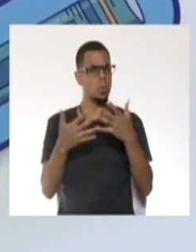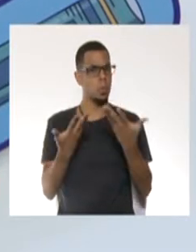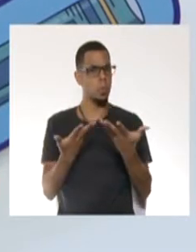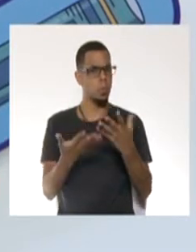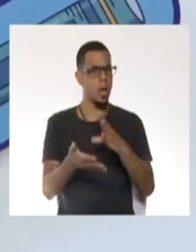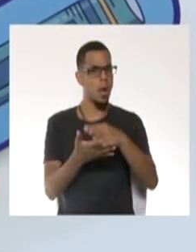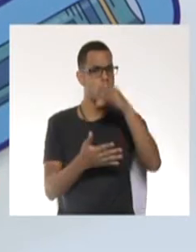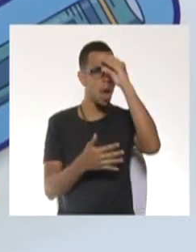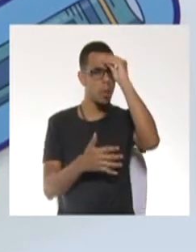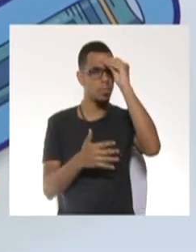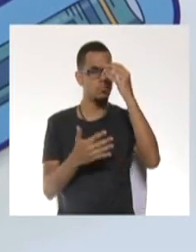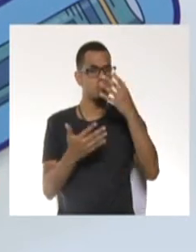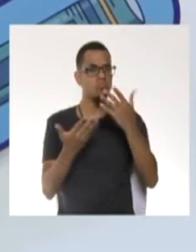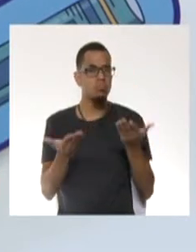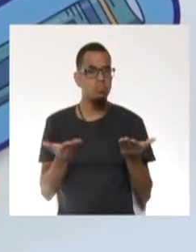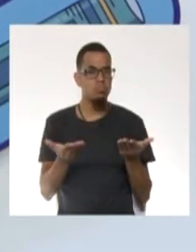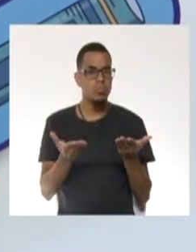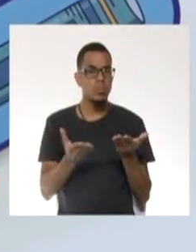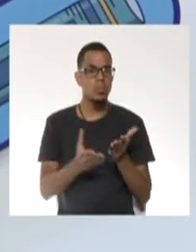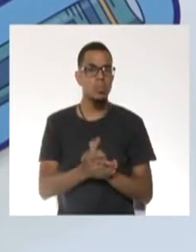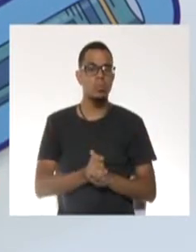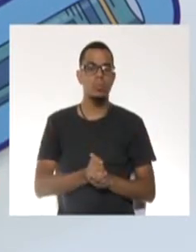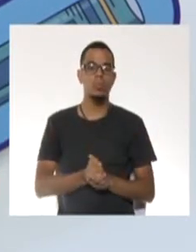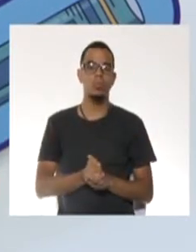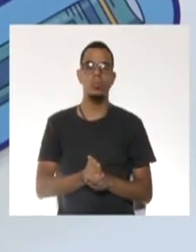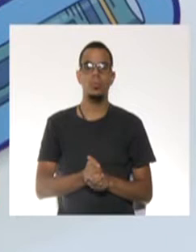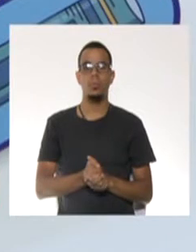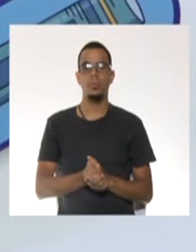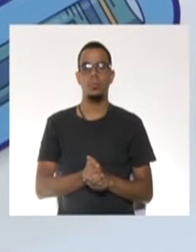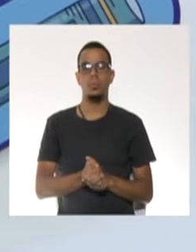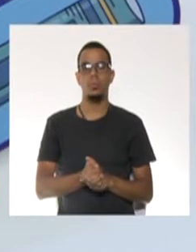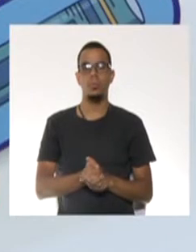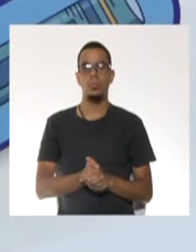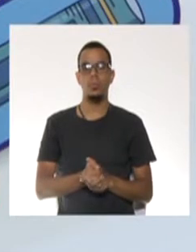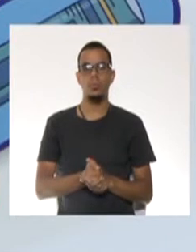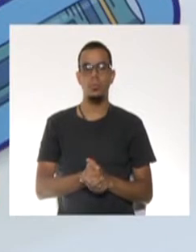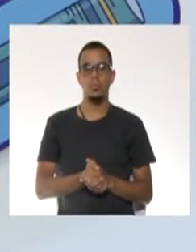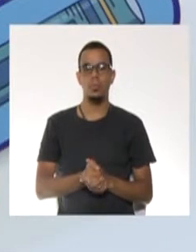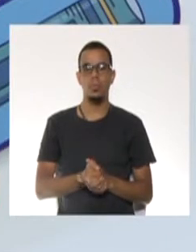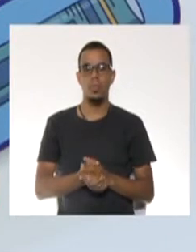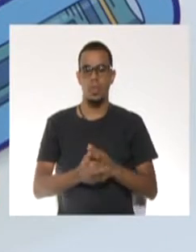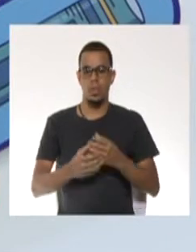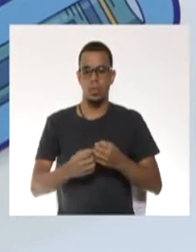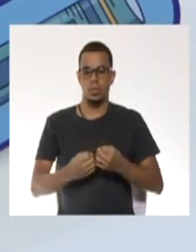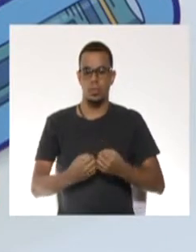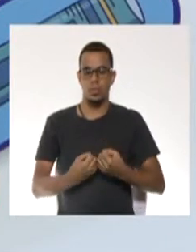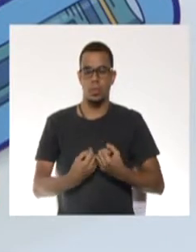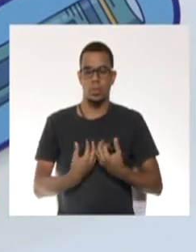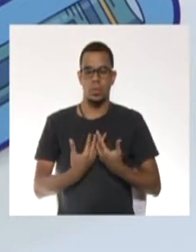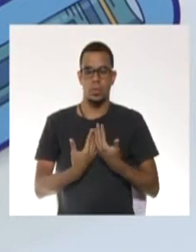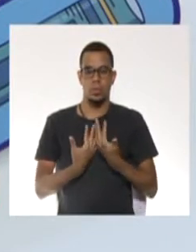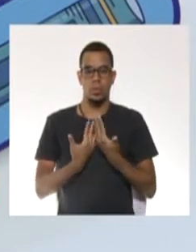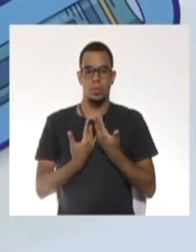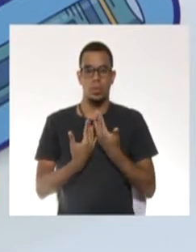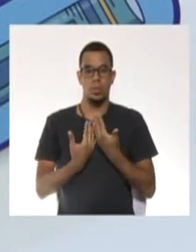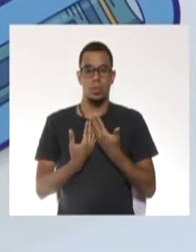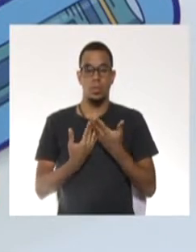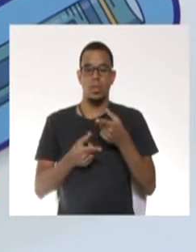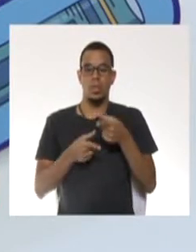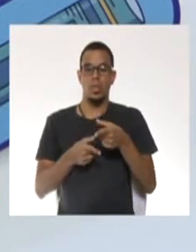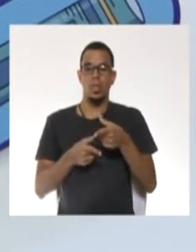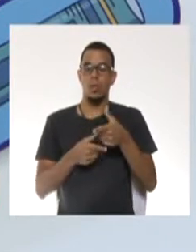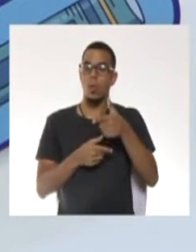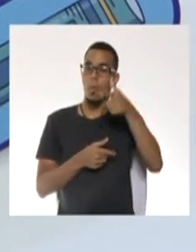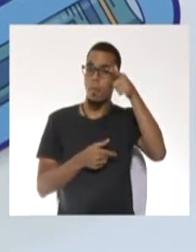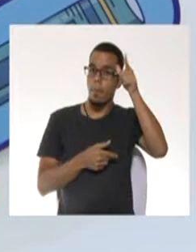trabajar hoy se van a tratar sobre la parte del aparato reproductor femenino, la parte del aparato reproductor